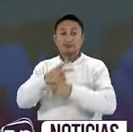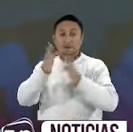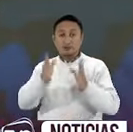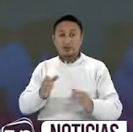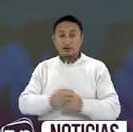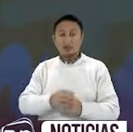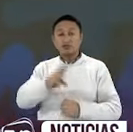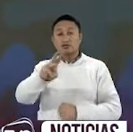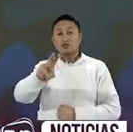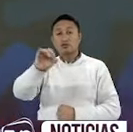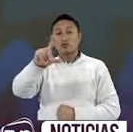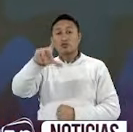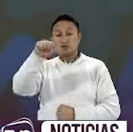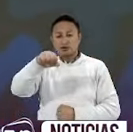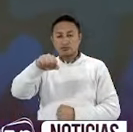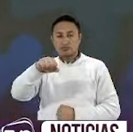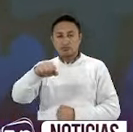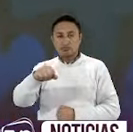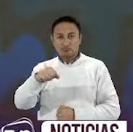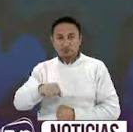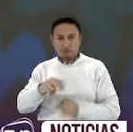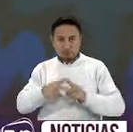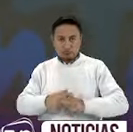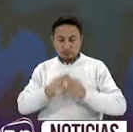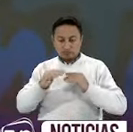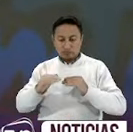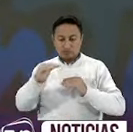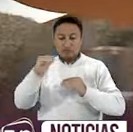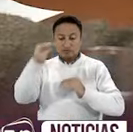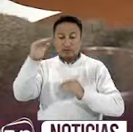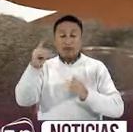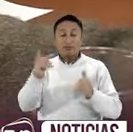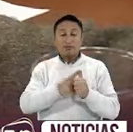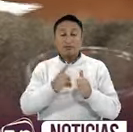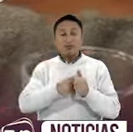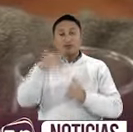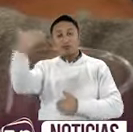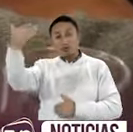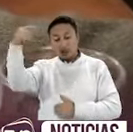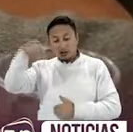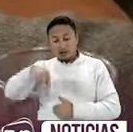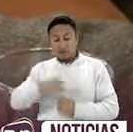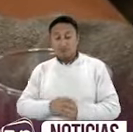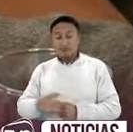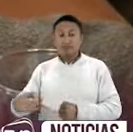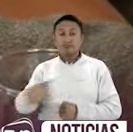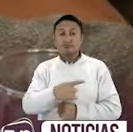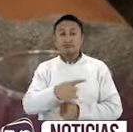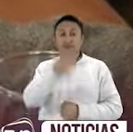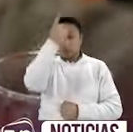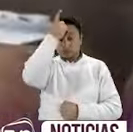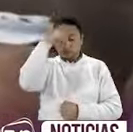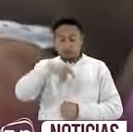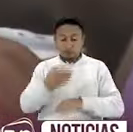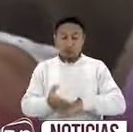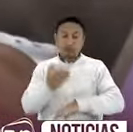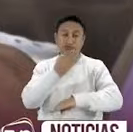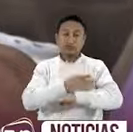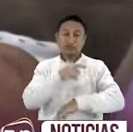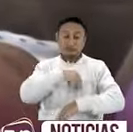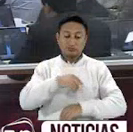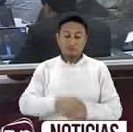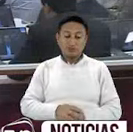Merino, hay que empezar de menos a más. Propone que lo primero es que el alcalde derogue una resolución donde se establece